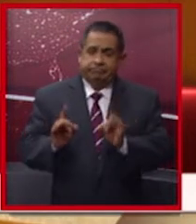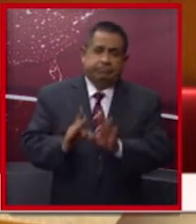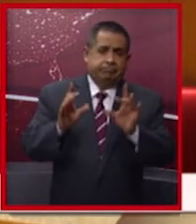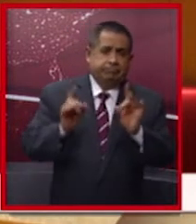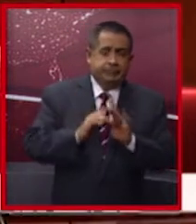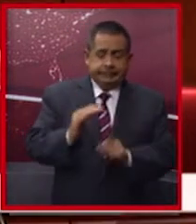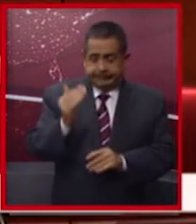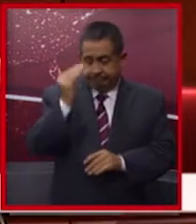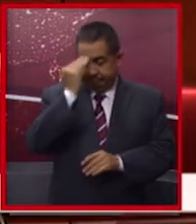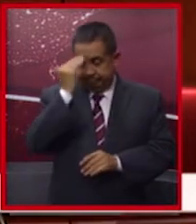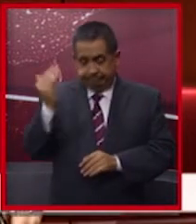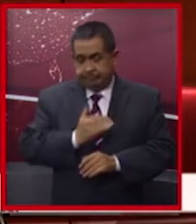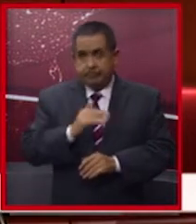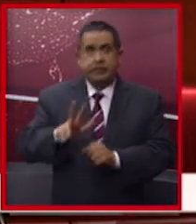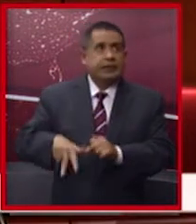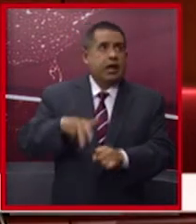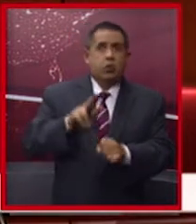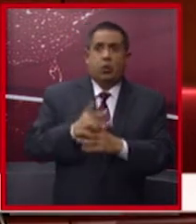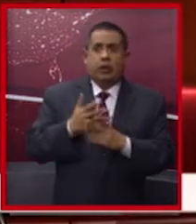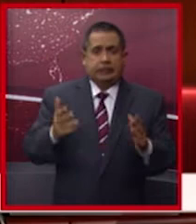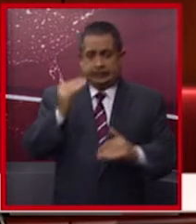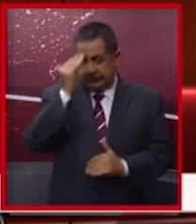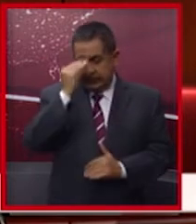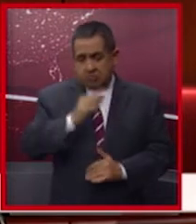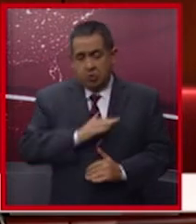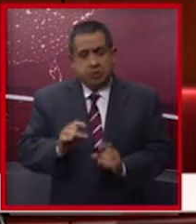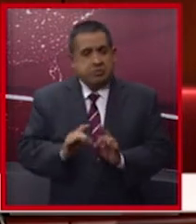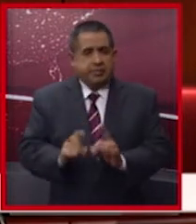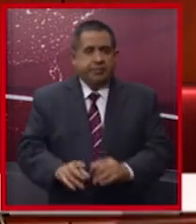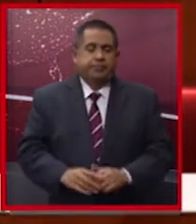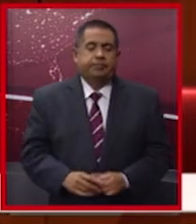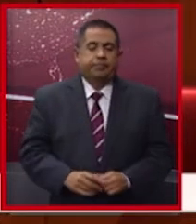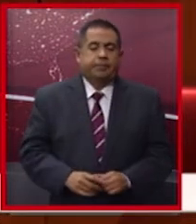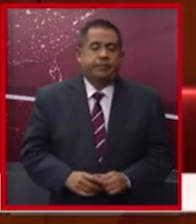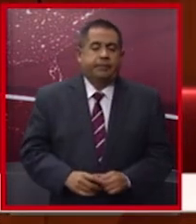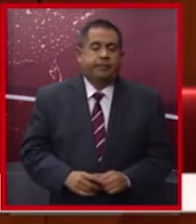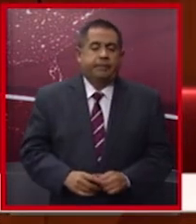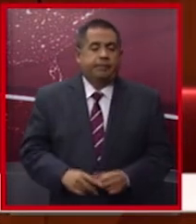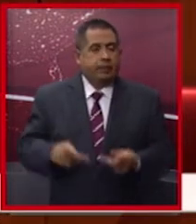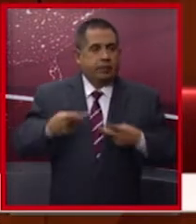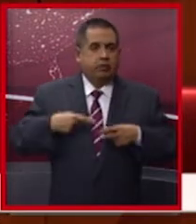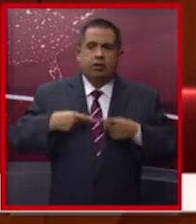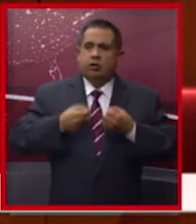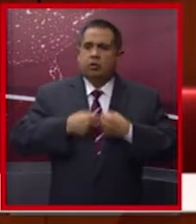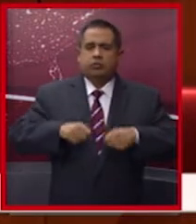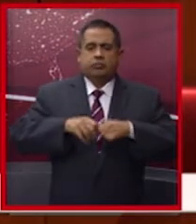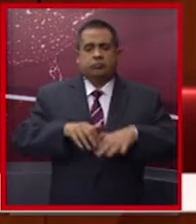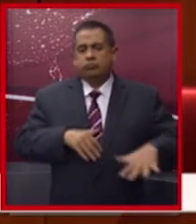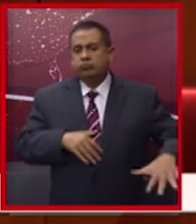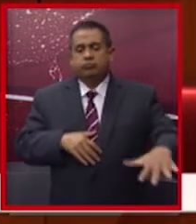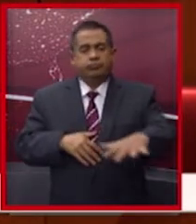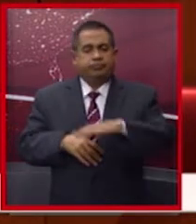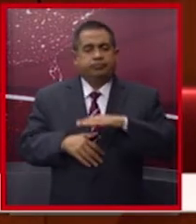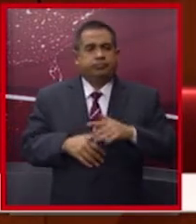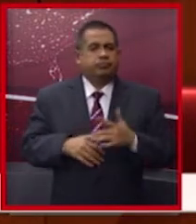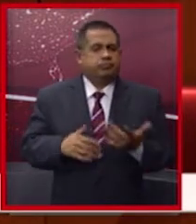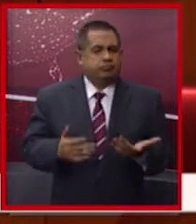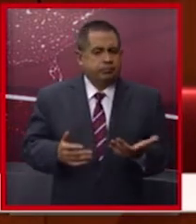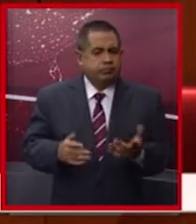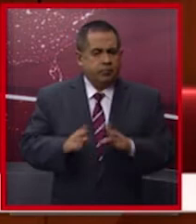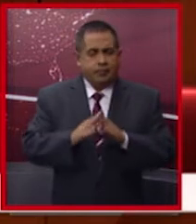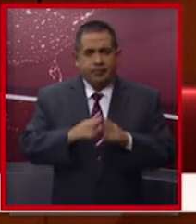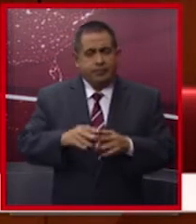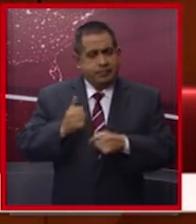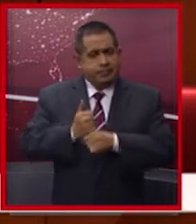fuertes estragos por fenómenos naturales. La sociedad en su conjunto, en el dolor de la